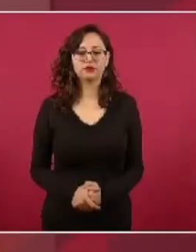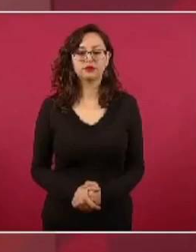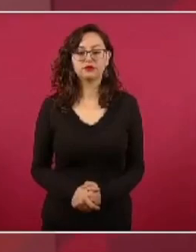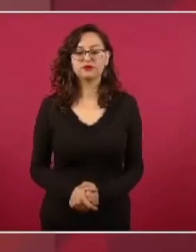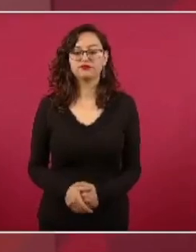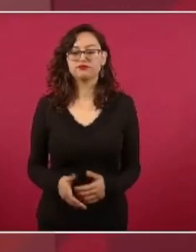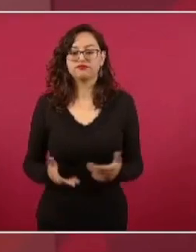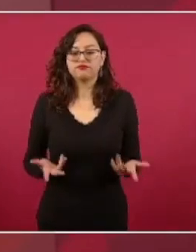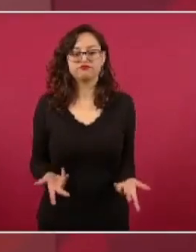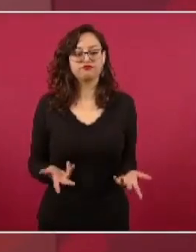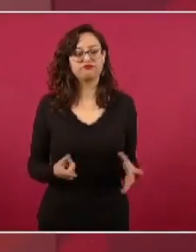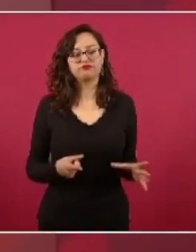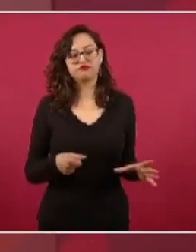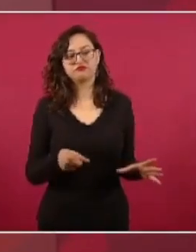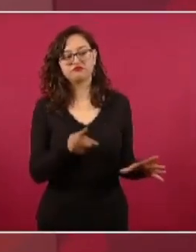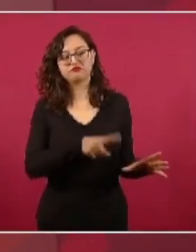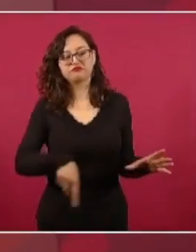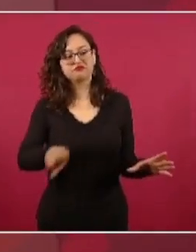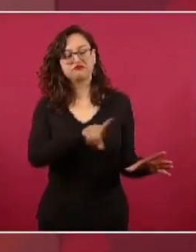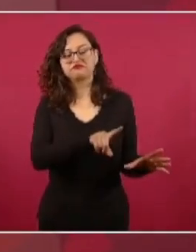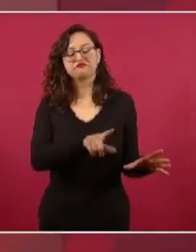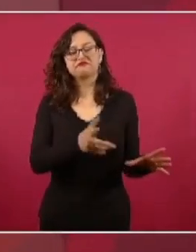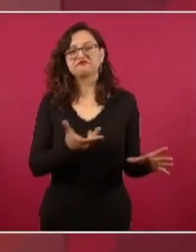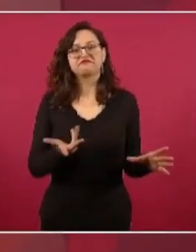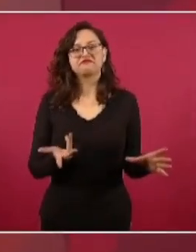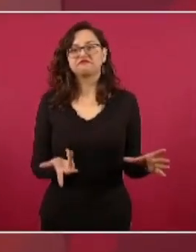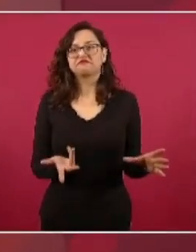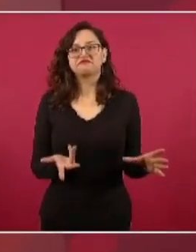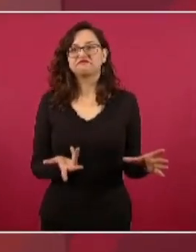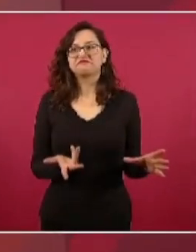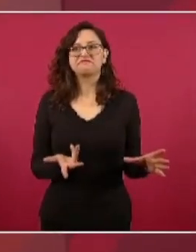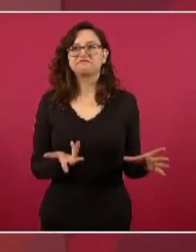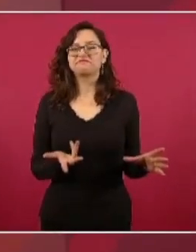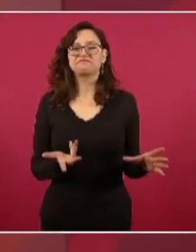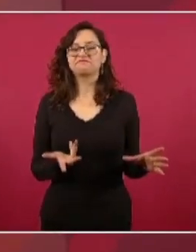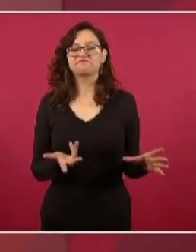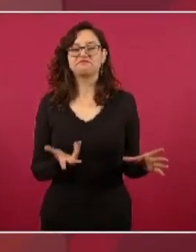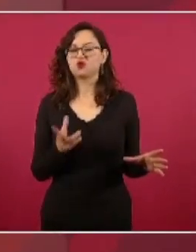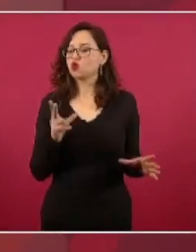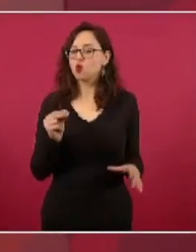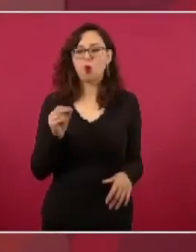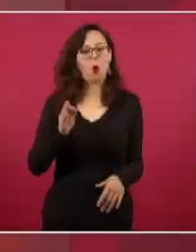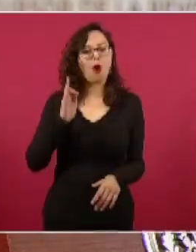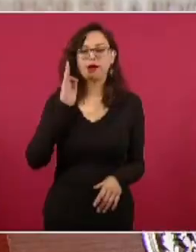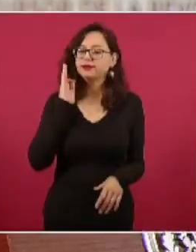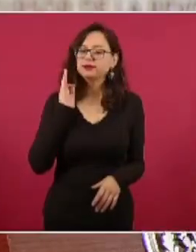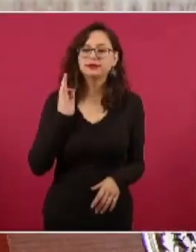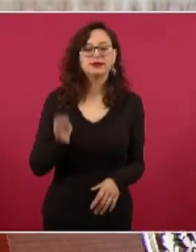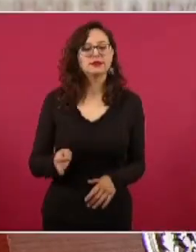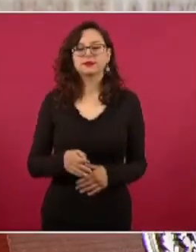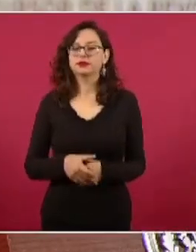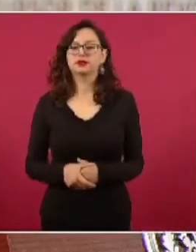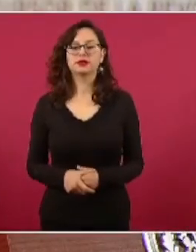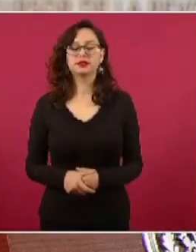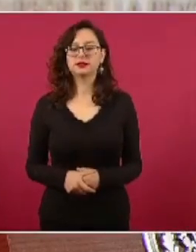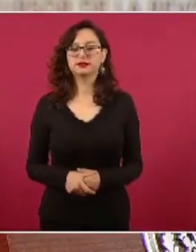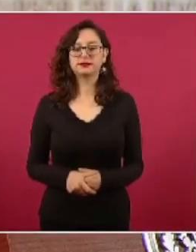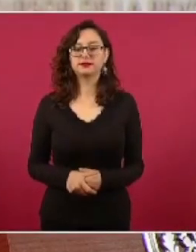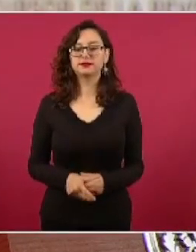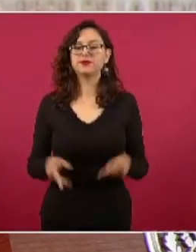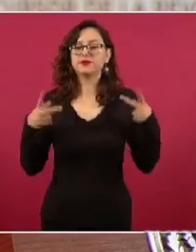de que el pueblo es